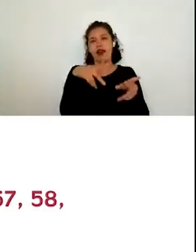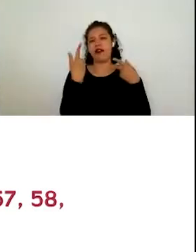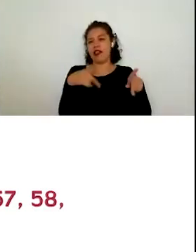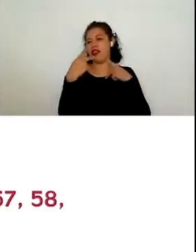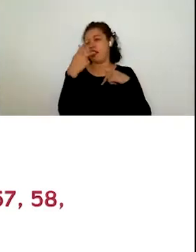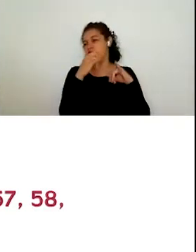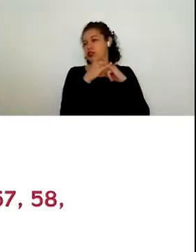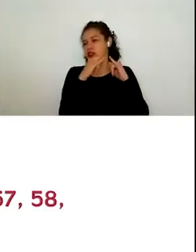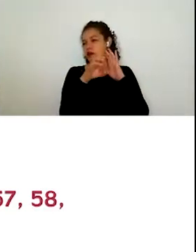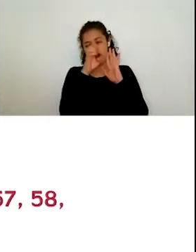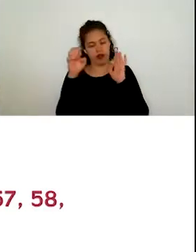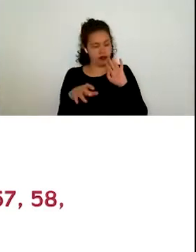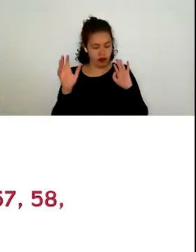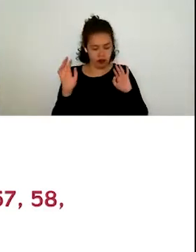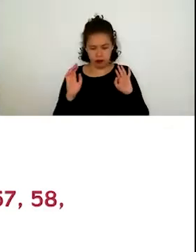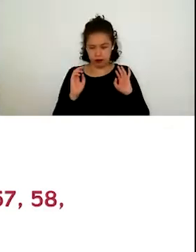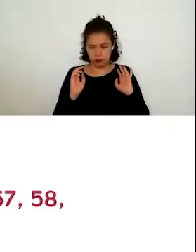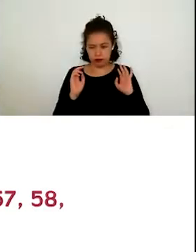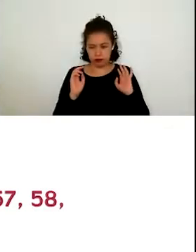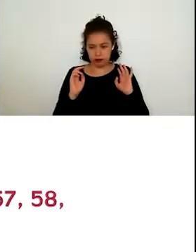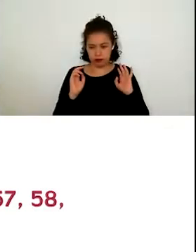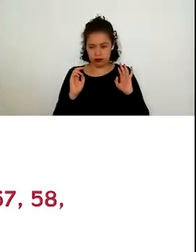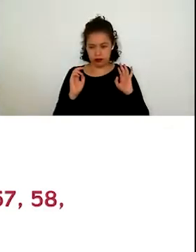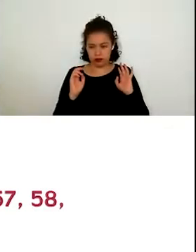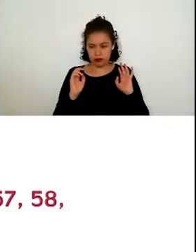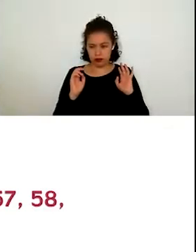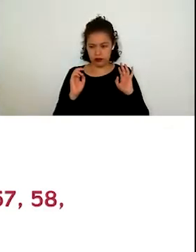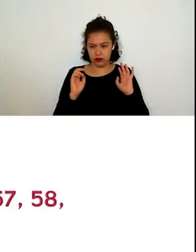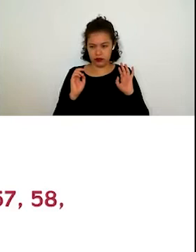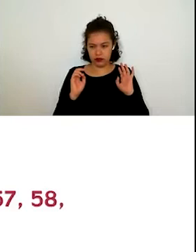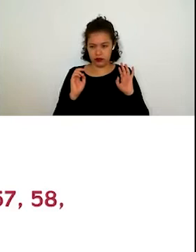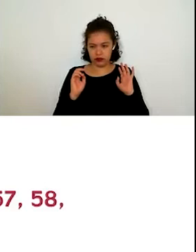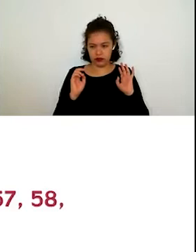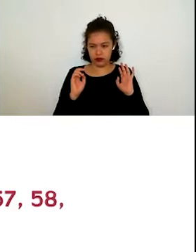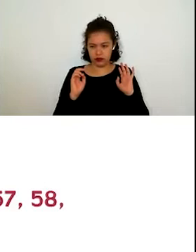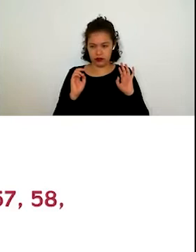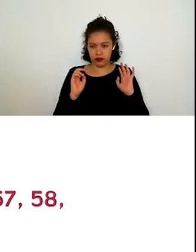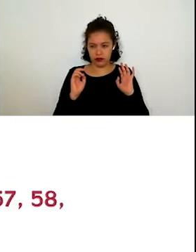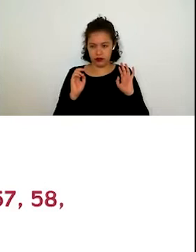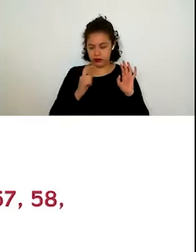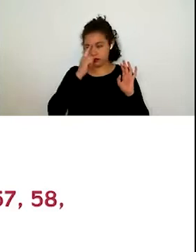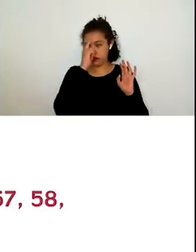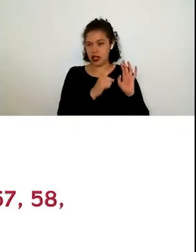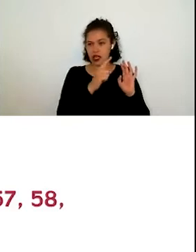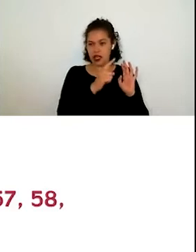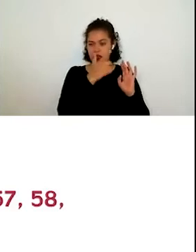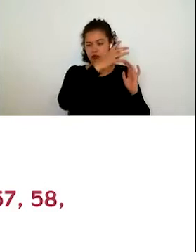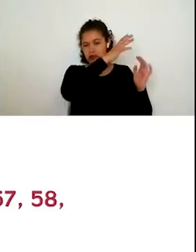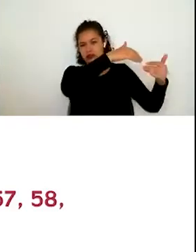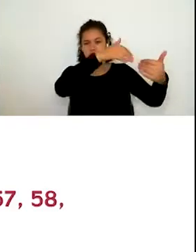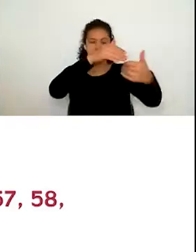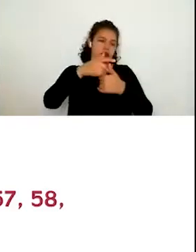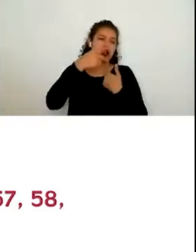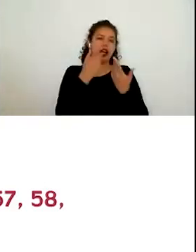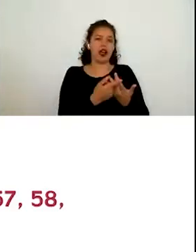por ejemplo, que la institución para allegarse de fondos de recursos monetarios venda, no